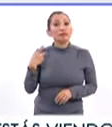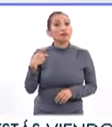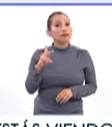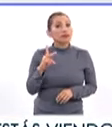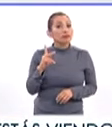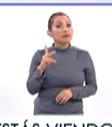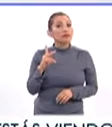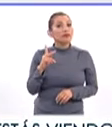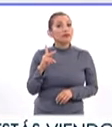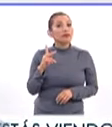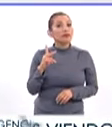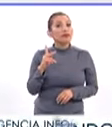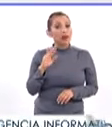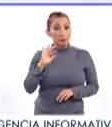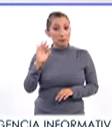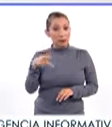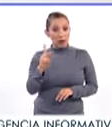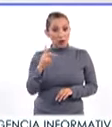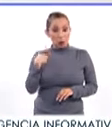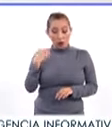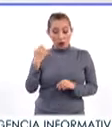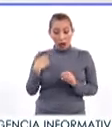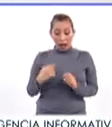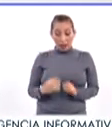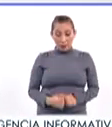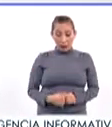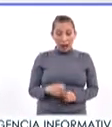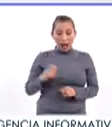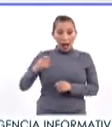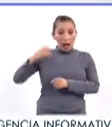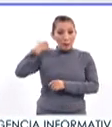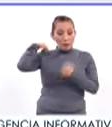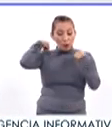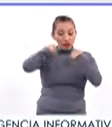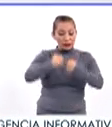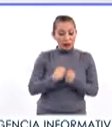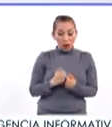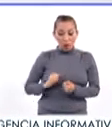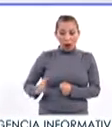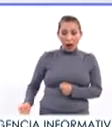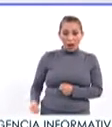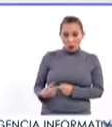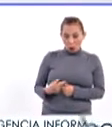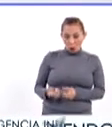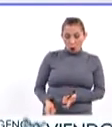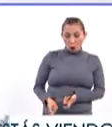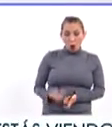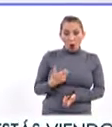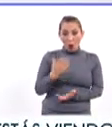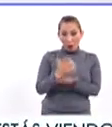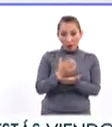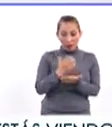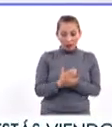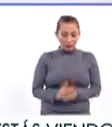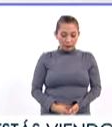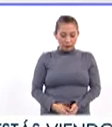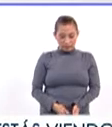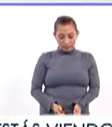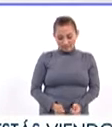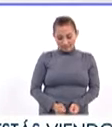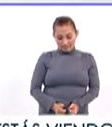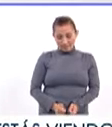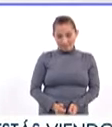embargo, debajo de la banca, en la mochila, acá a un lado, debajo del cuaderno,